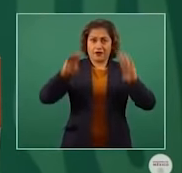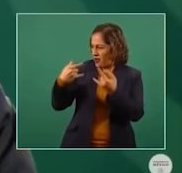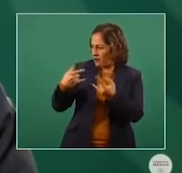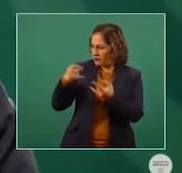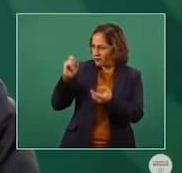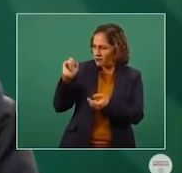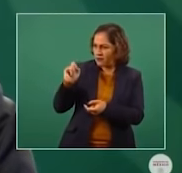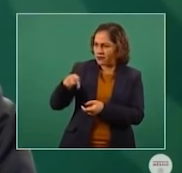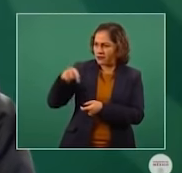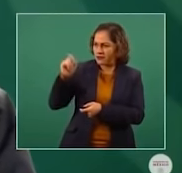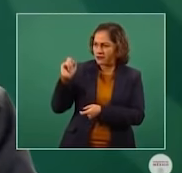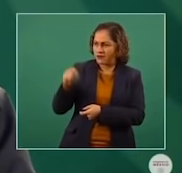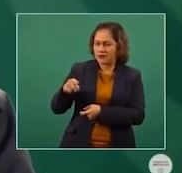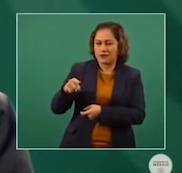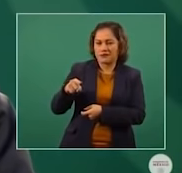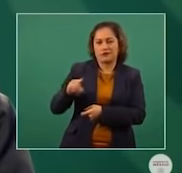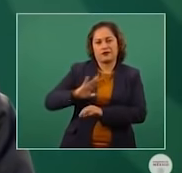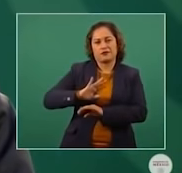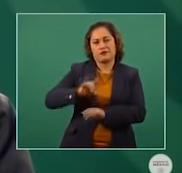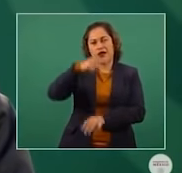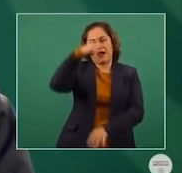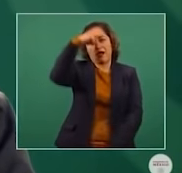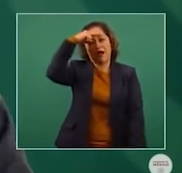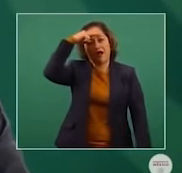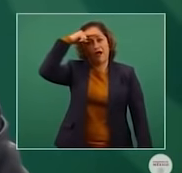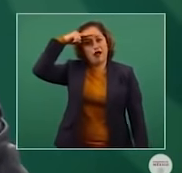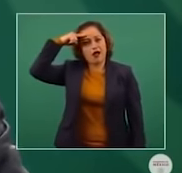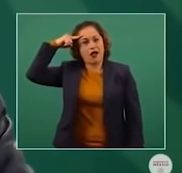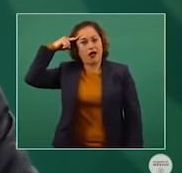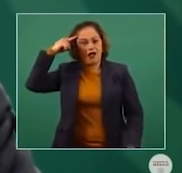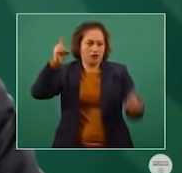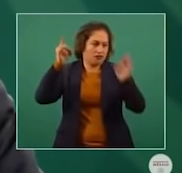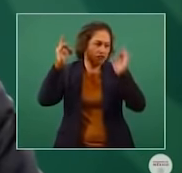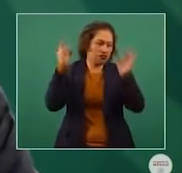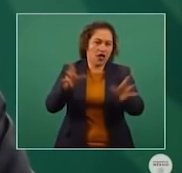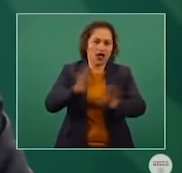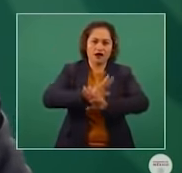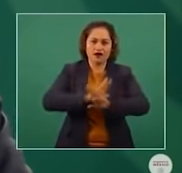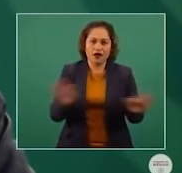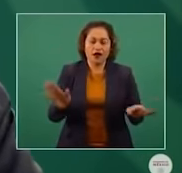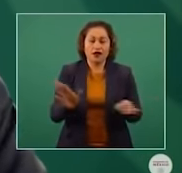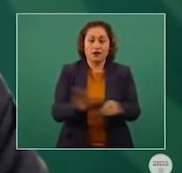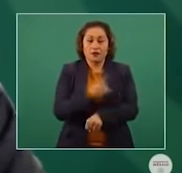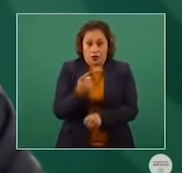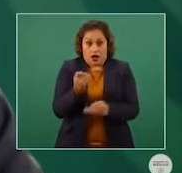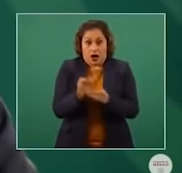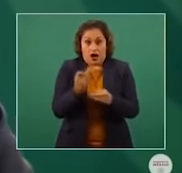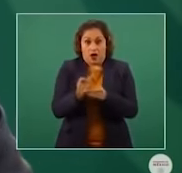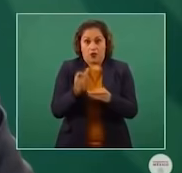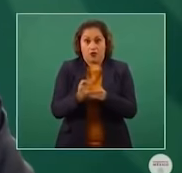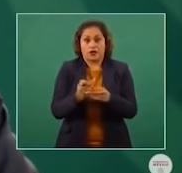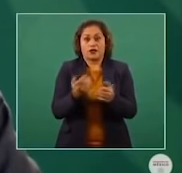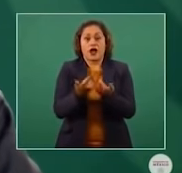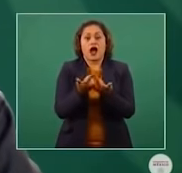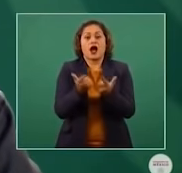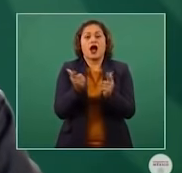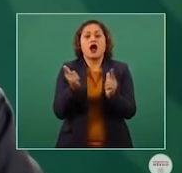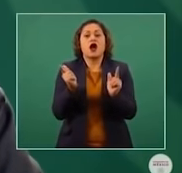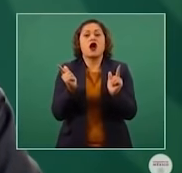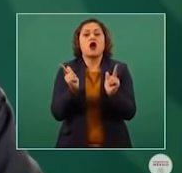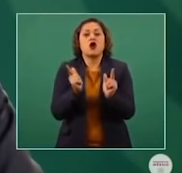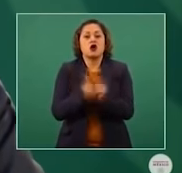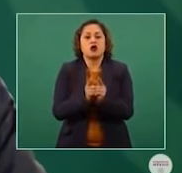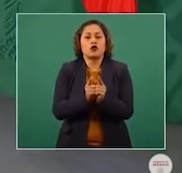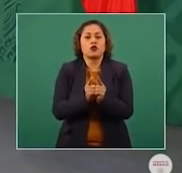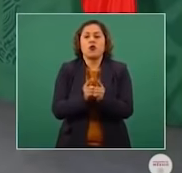verdad. Ya chole. O sea, porque van a hacer una campaña en los medios,